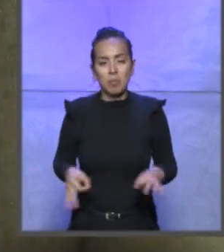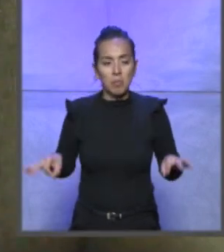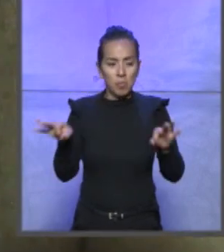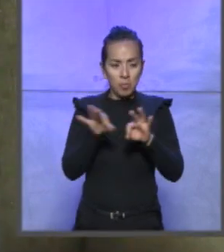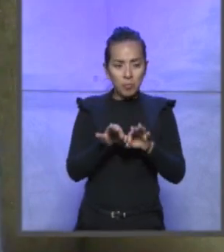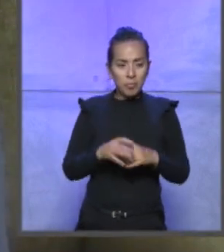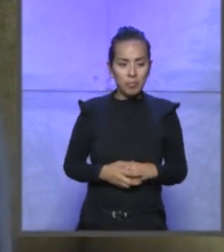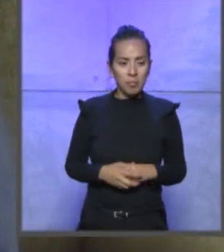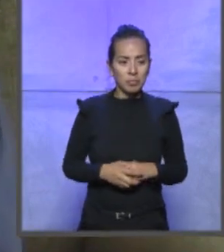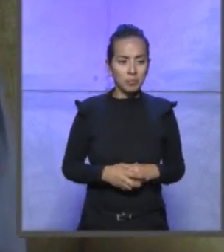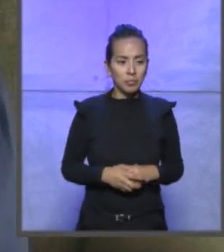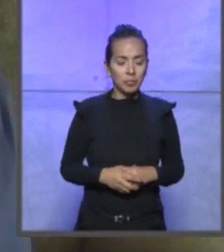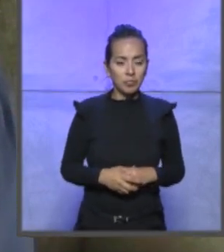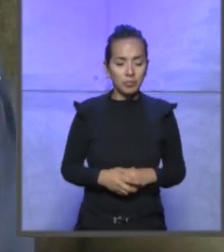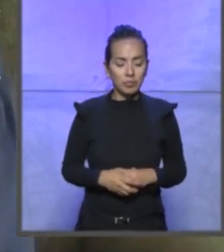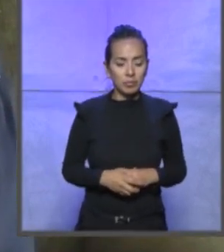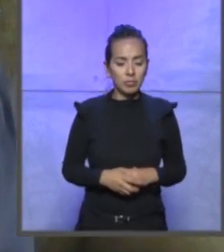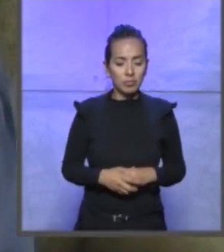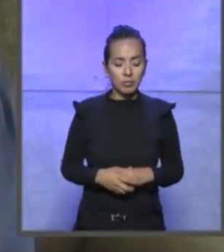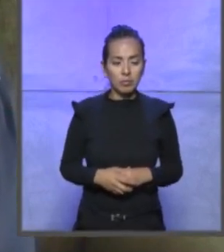muy importante. Y